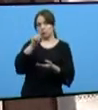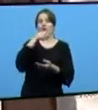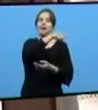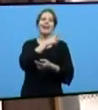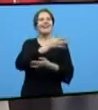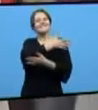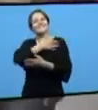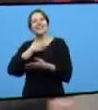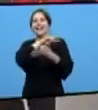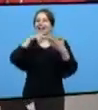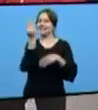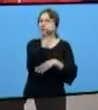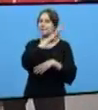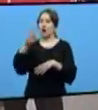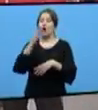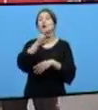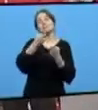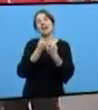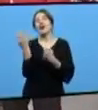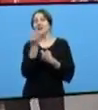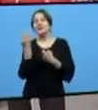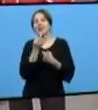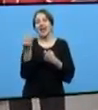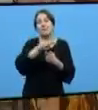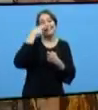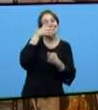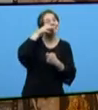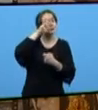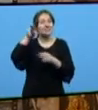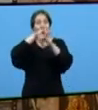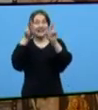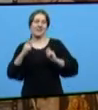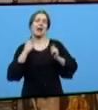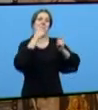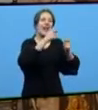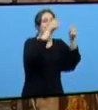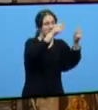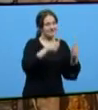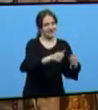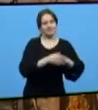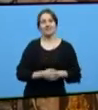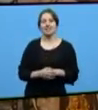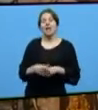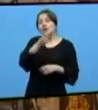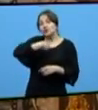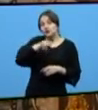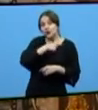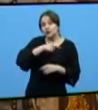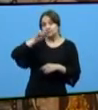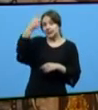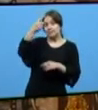de Galicia, se finalmente obtén a declaración de interese turístico internacional. Viveiro foi a primeira de Galicia que conseguiu o nacional